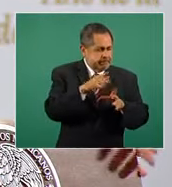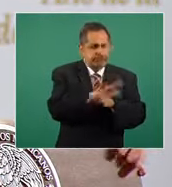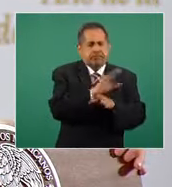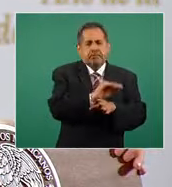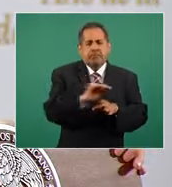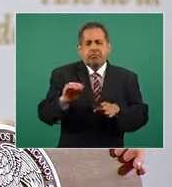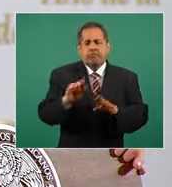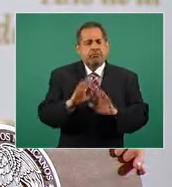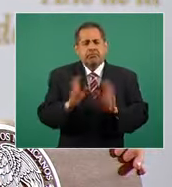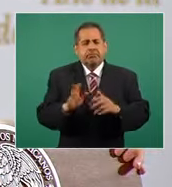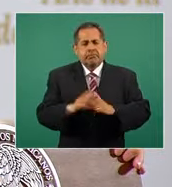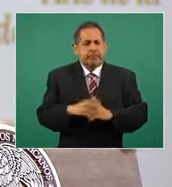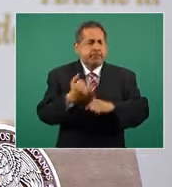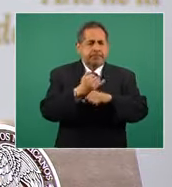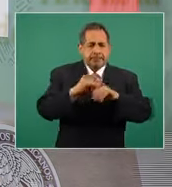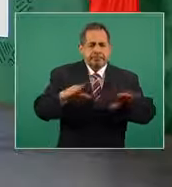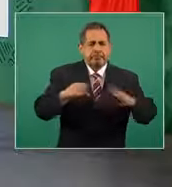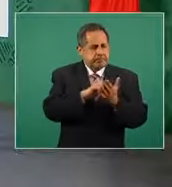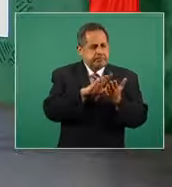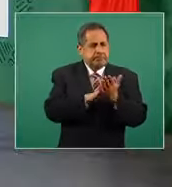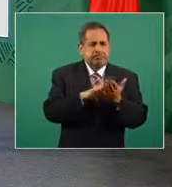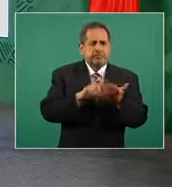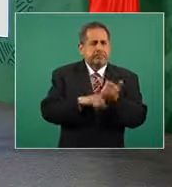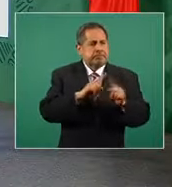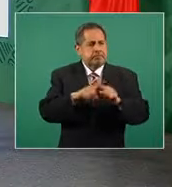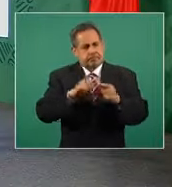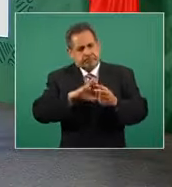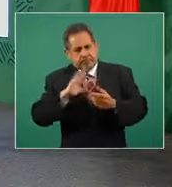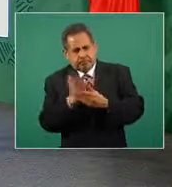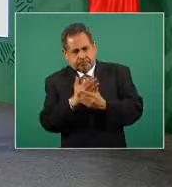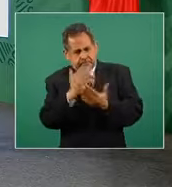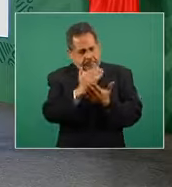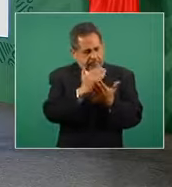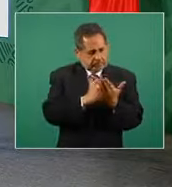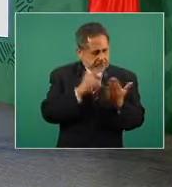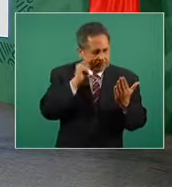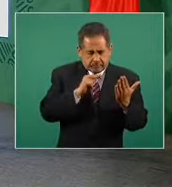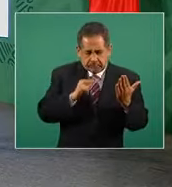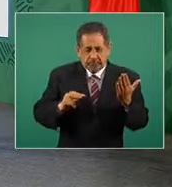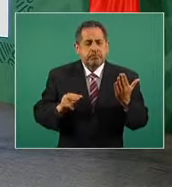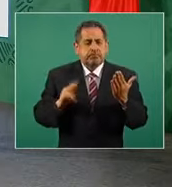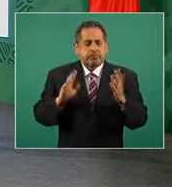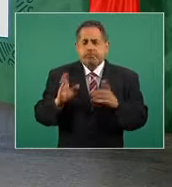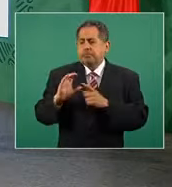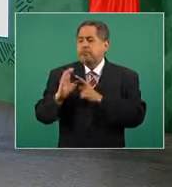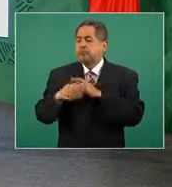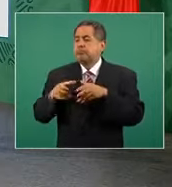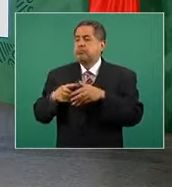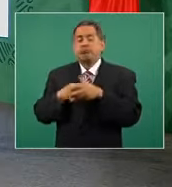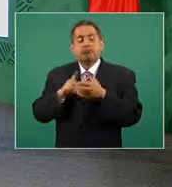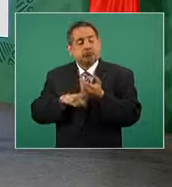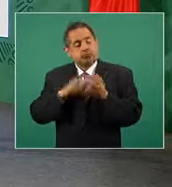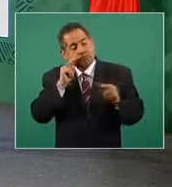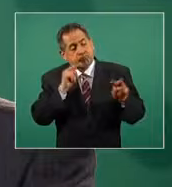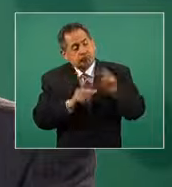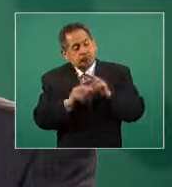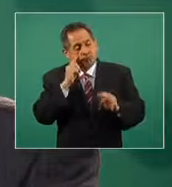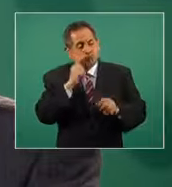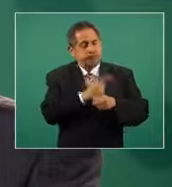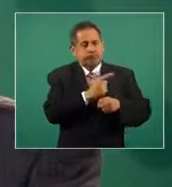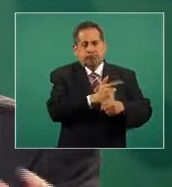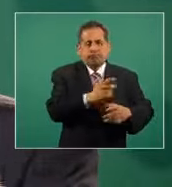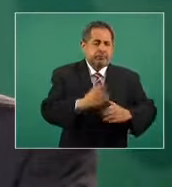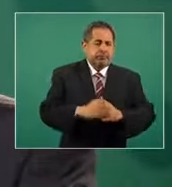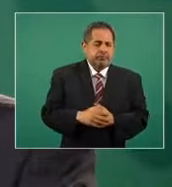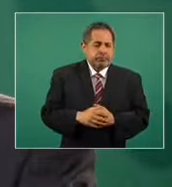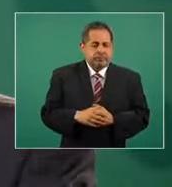con información documental de los expedientes por parte del comité específico designado para esto. Y